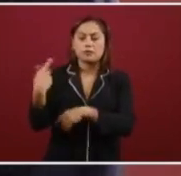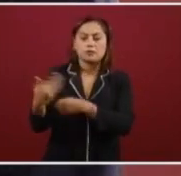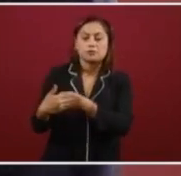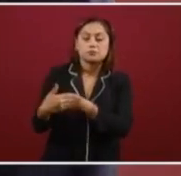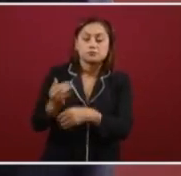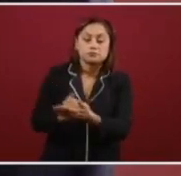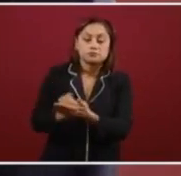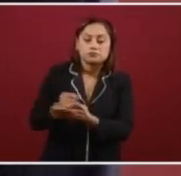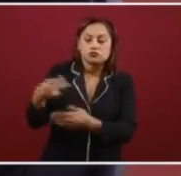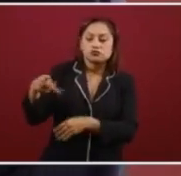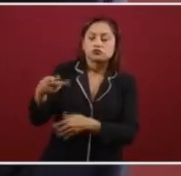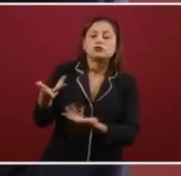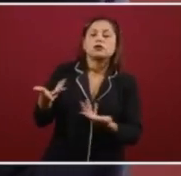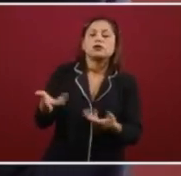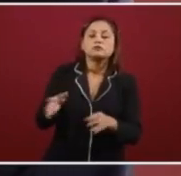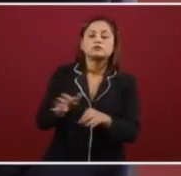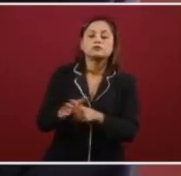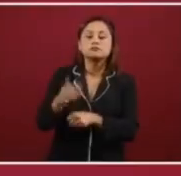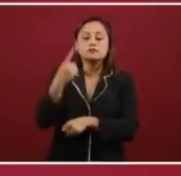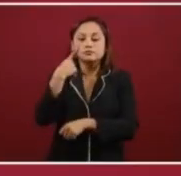sobre